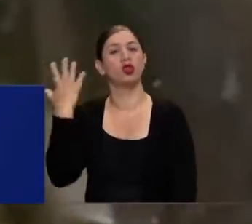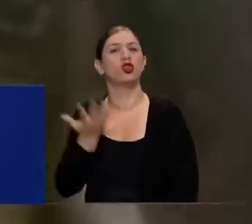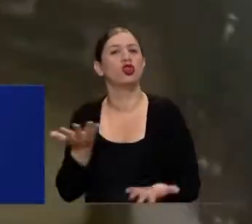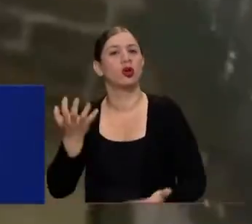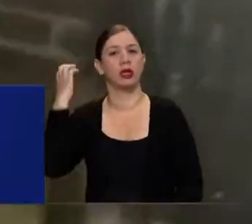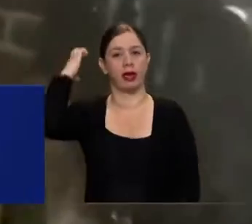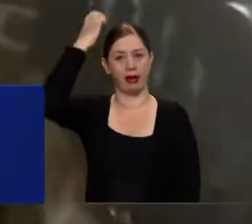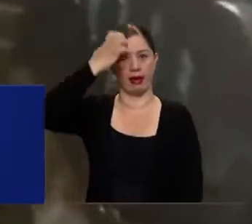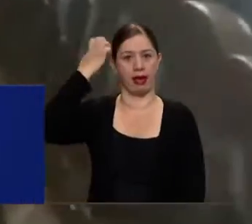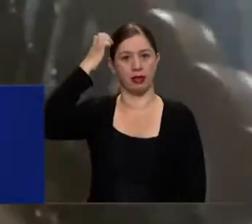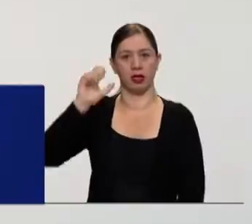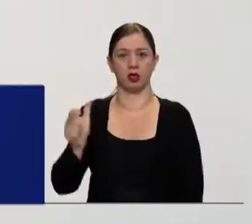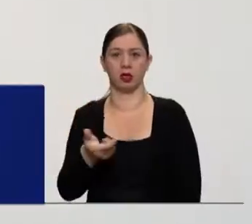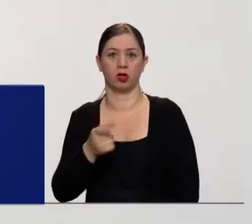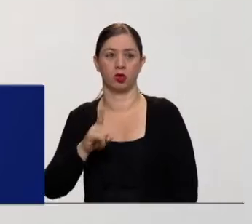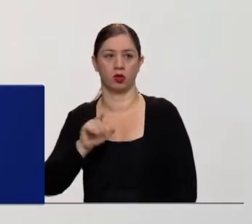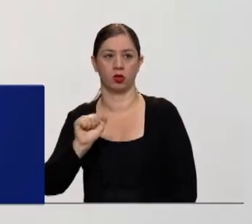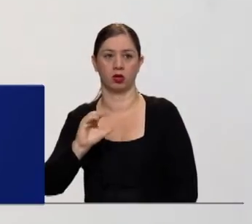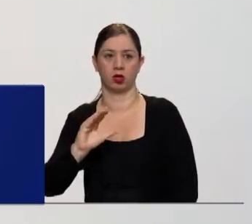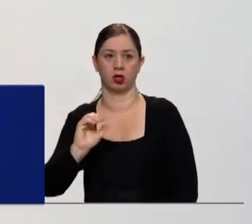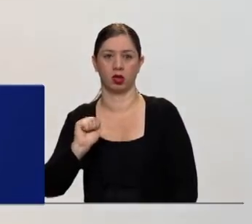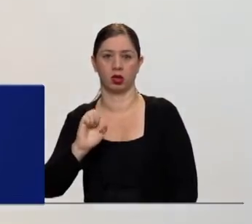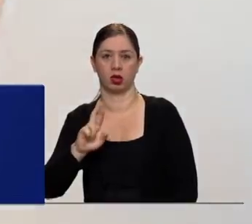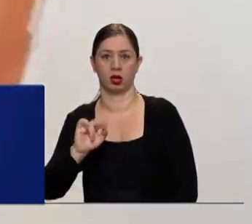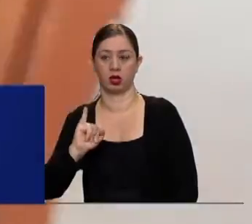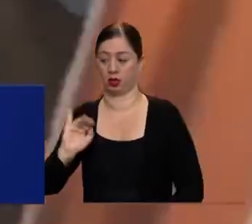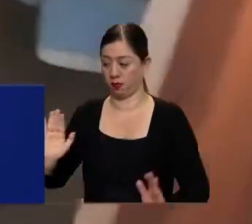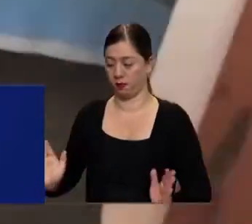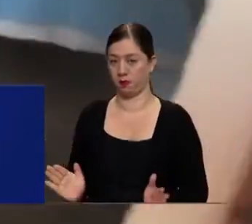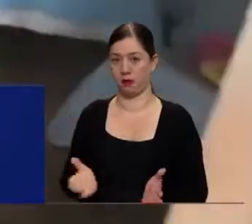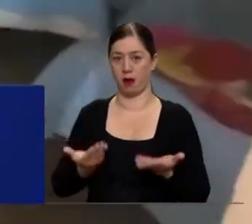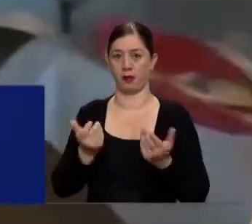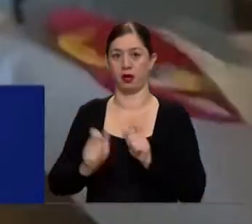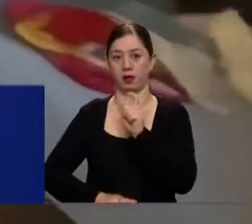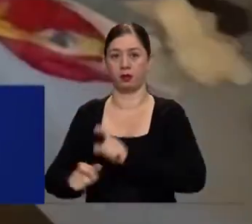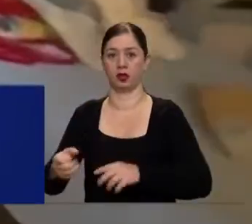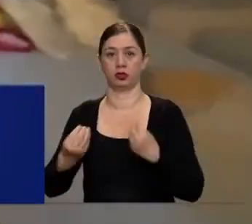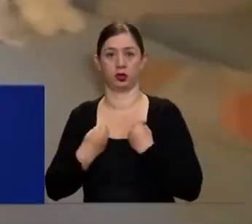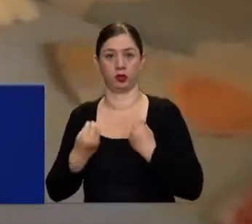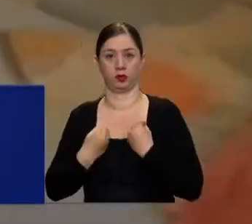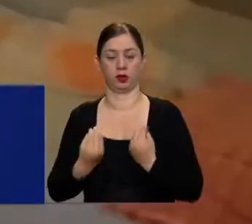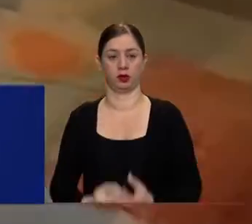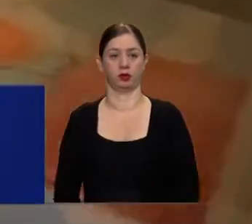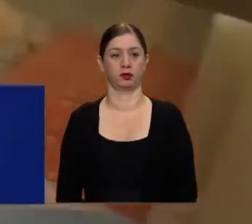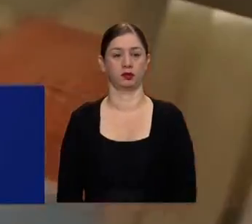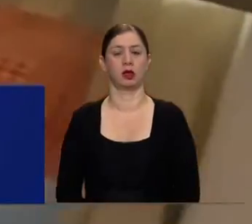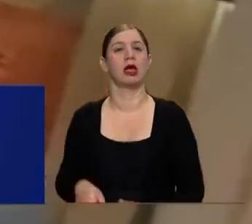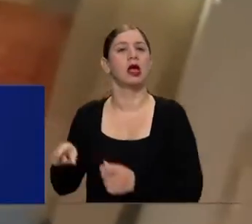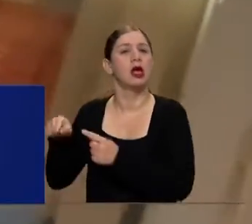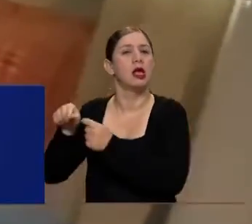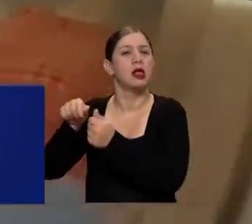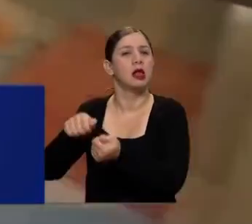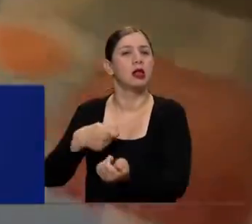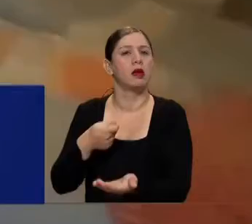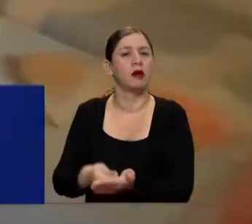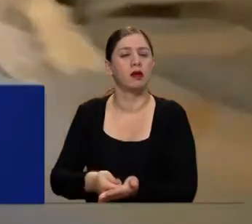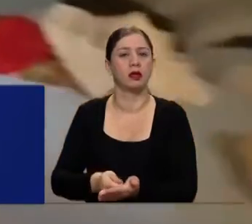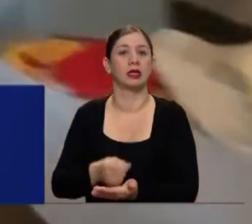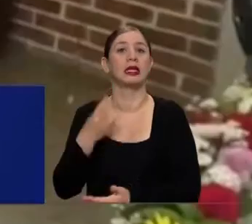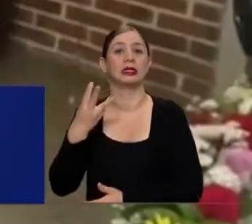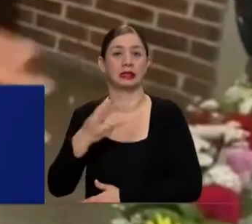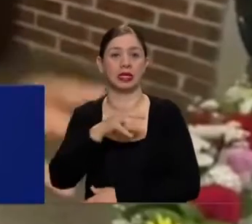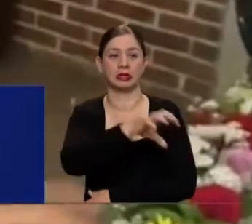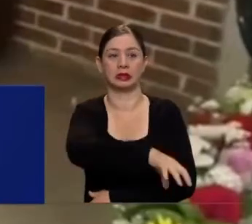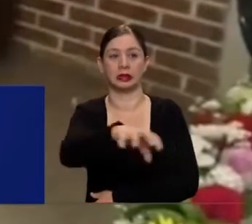Guacarí. Los recursos serán invertidos en mejorar las condiciones de vida de esta población. Esa plata la invertimos en 3 centros de